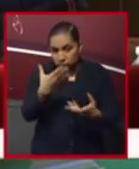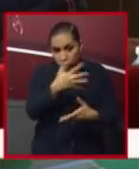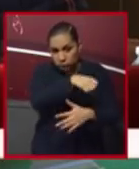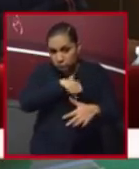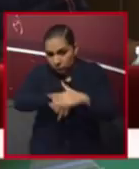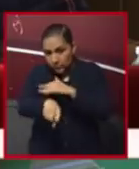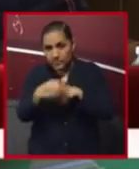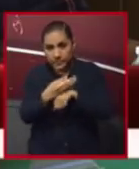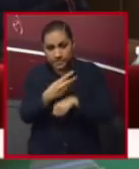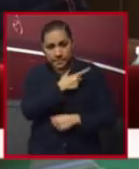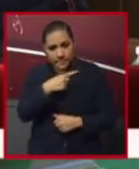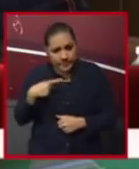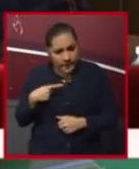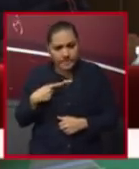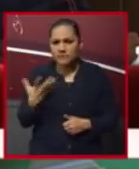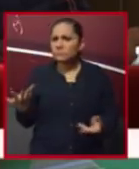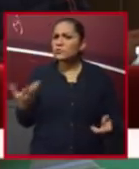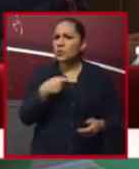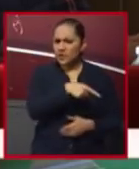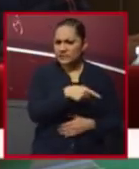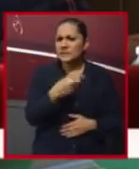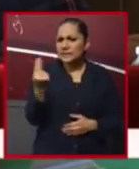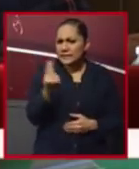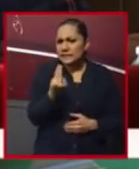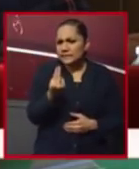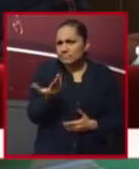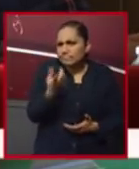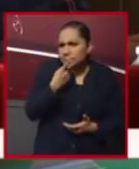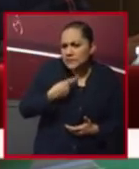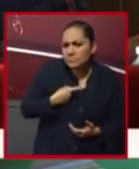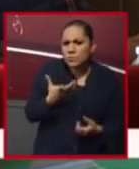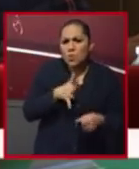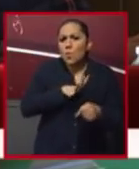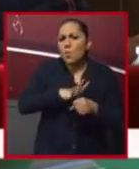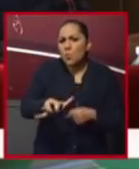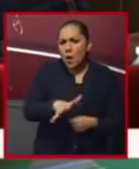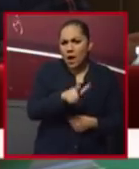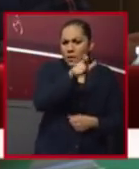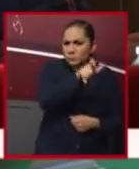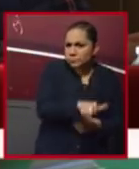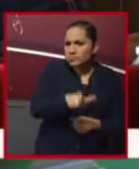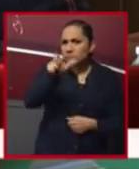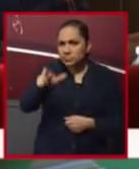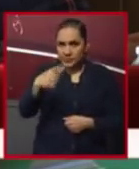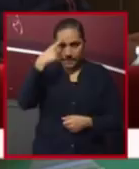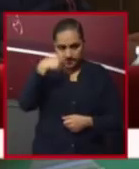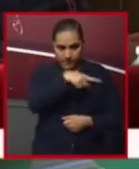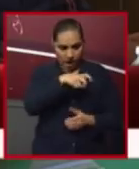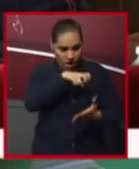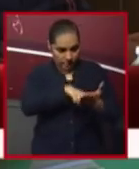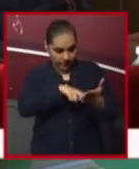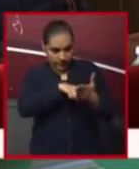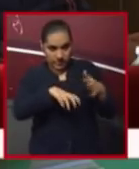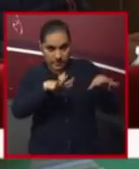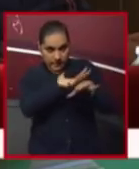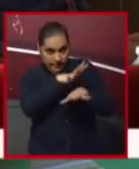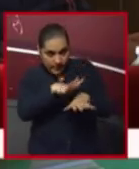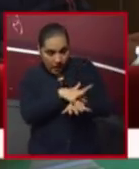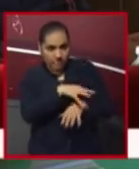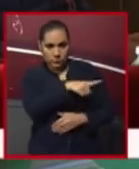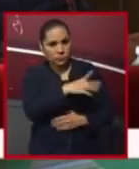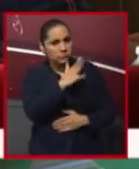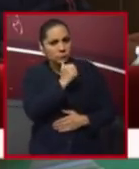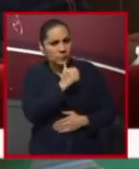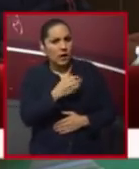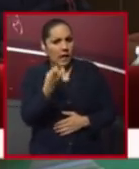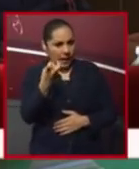reformando la Constitución casuísticamente, díganme cuál es ese caso que nos está haciendo frenar esta reforma, para yo poder convencerme de